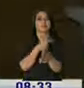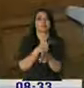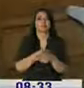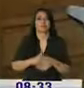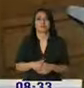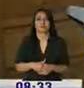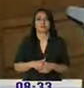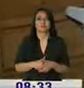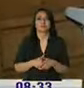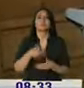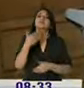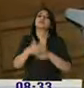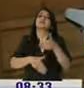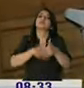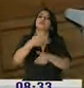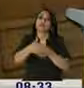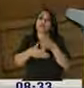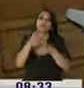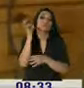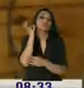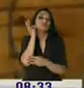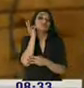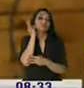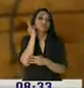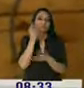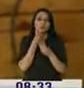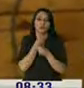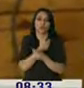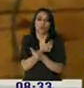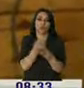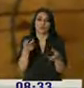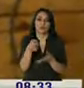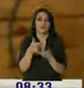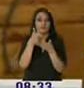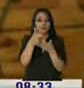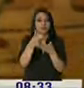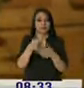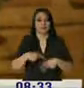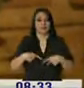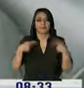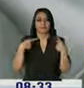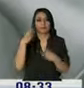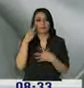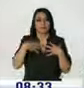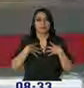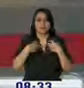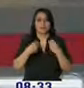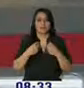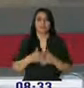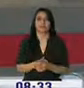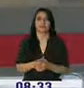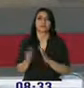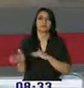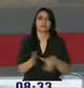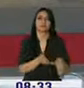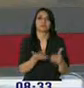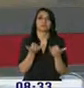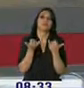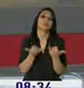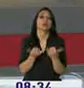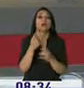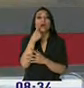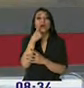Más adelante les vamos a contar esta historia de vida de esta valiente mujer. Vamos ahora con un hombre que se libró de